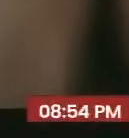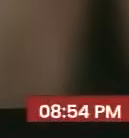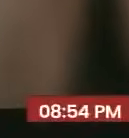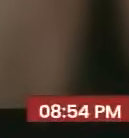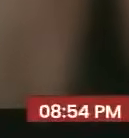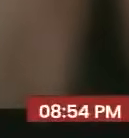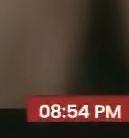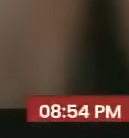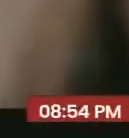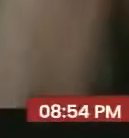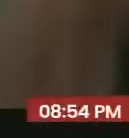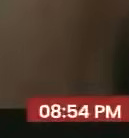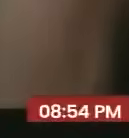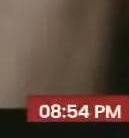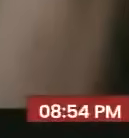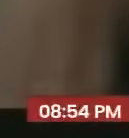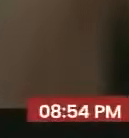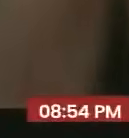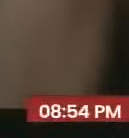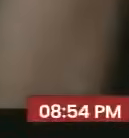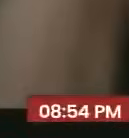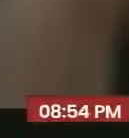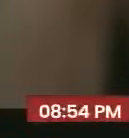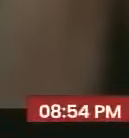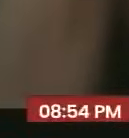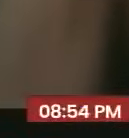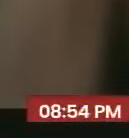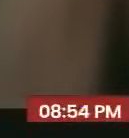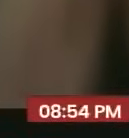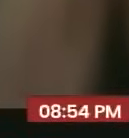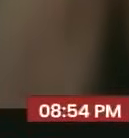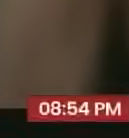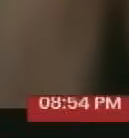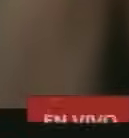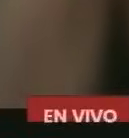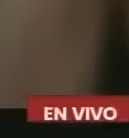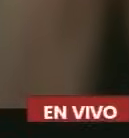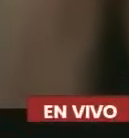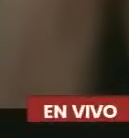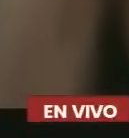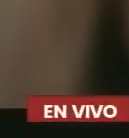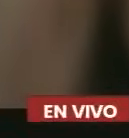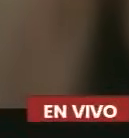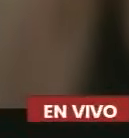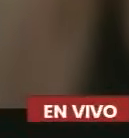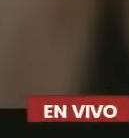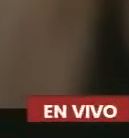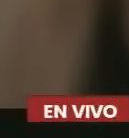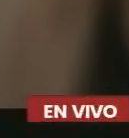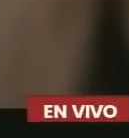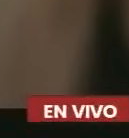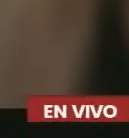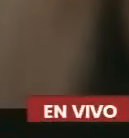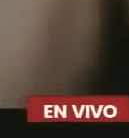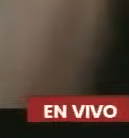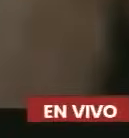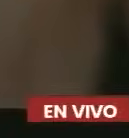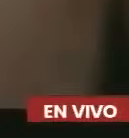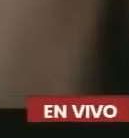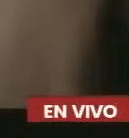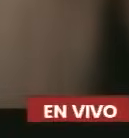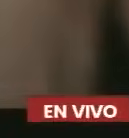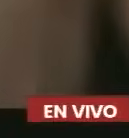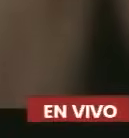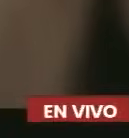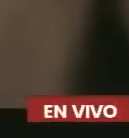por decirlo así, a cederle los territorios a Inglaterra, le cede los territorios, y a partir de ahí comienza el abuso de los